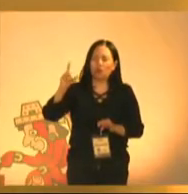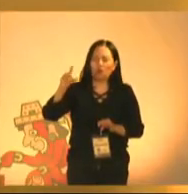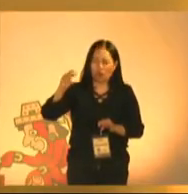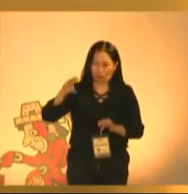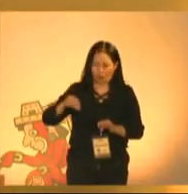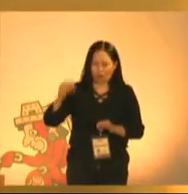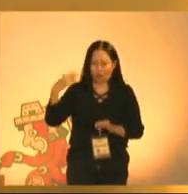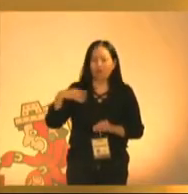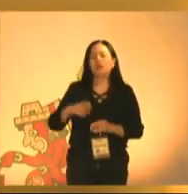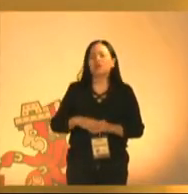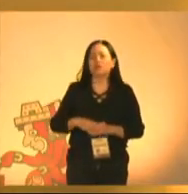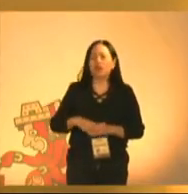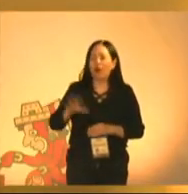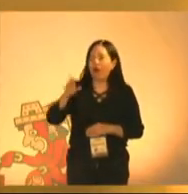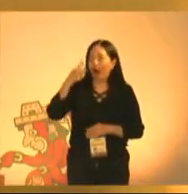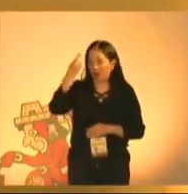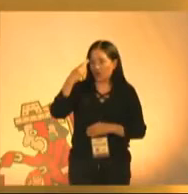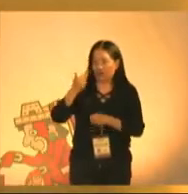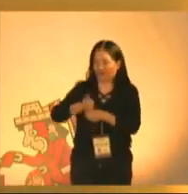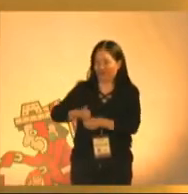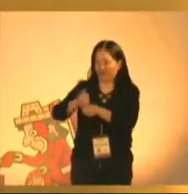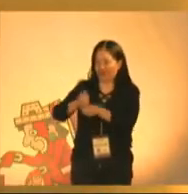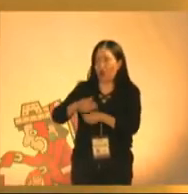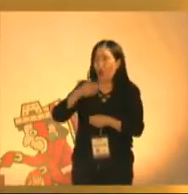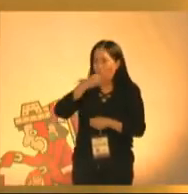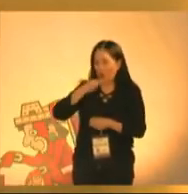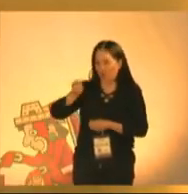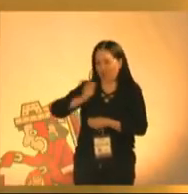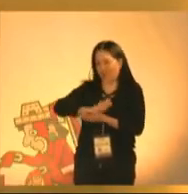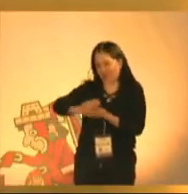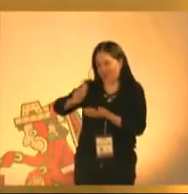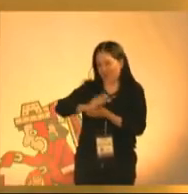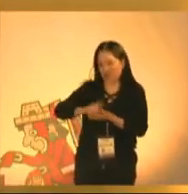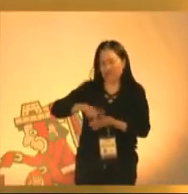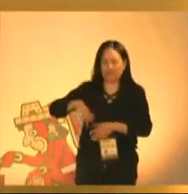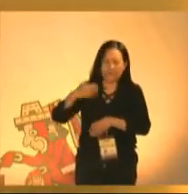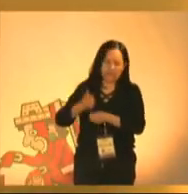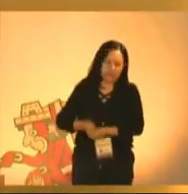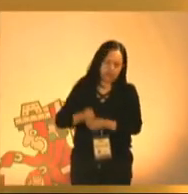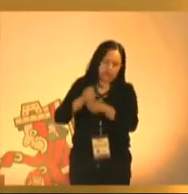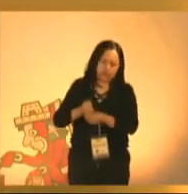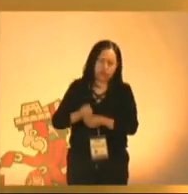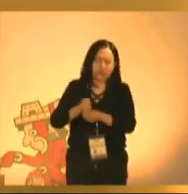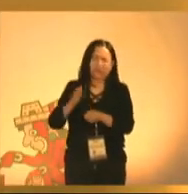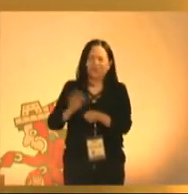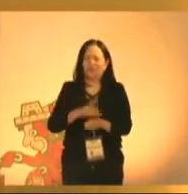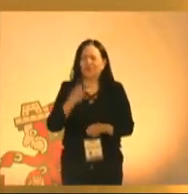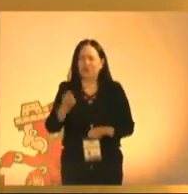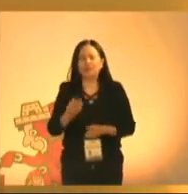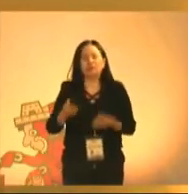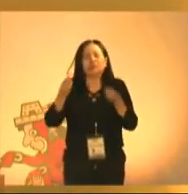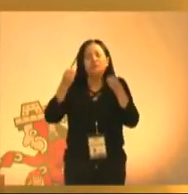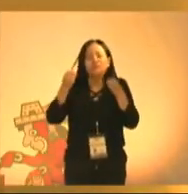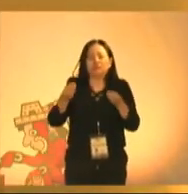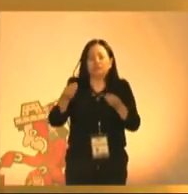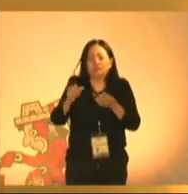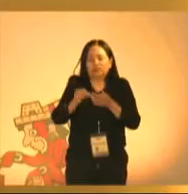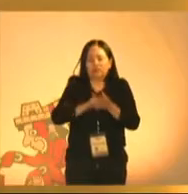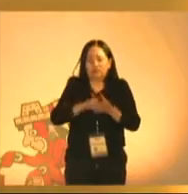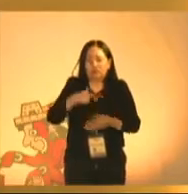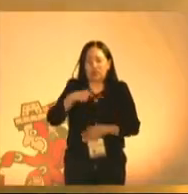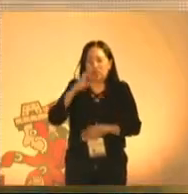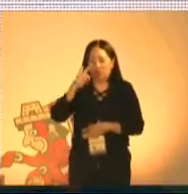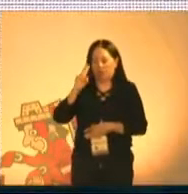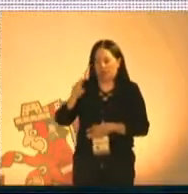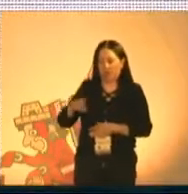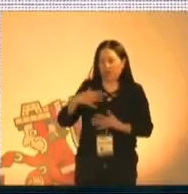tortura perdona pago para el escritor porque claro yo durante durante meses tuve que asumir que era el general